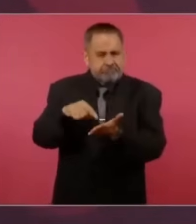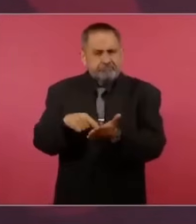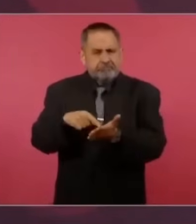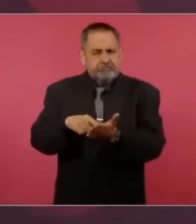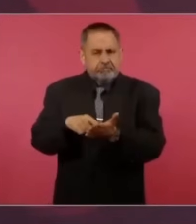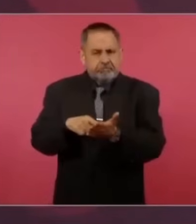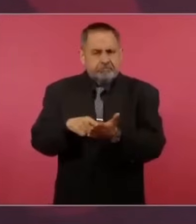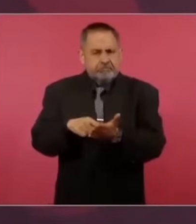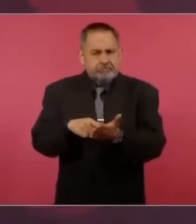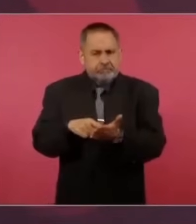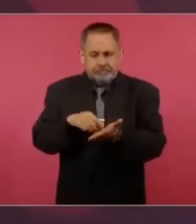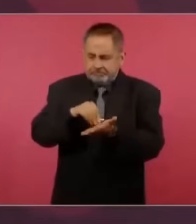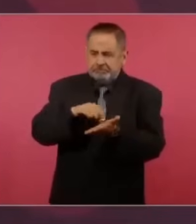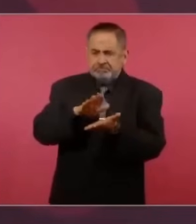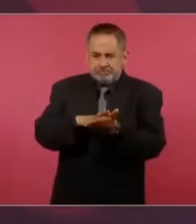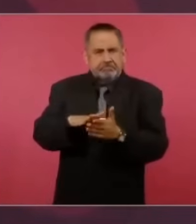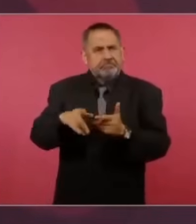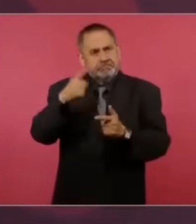el presidente